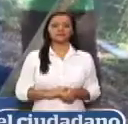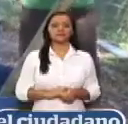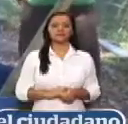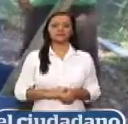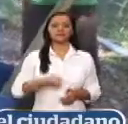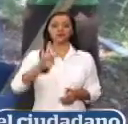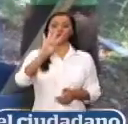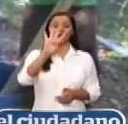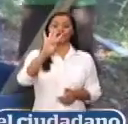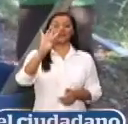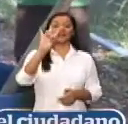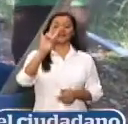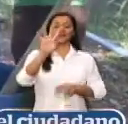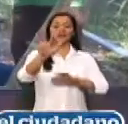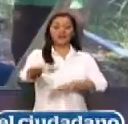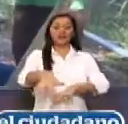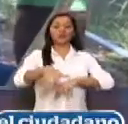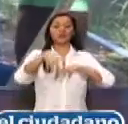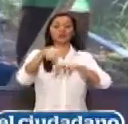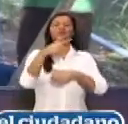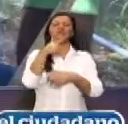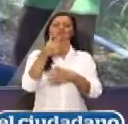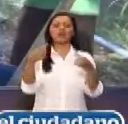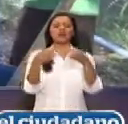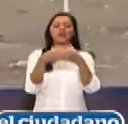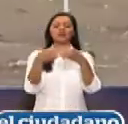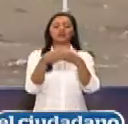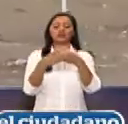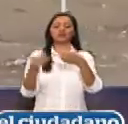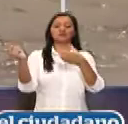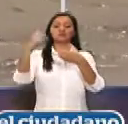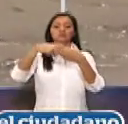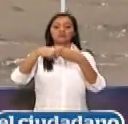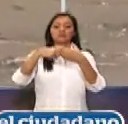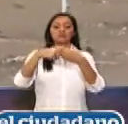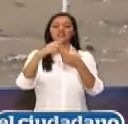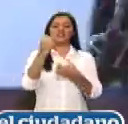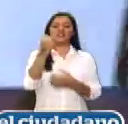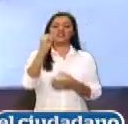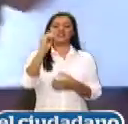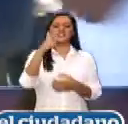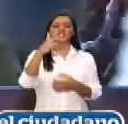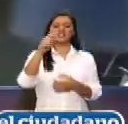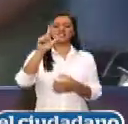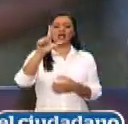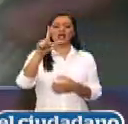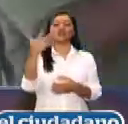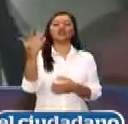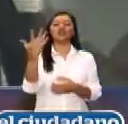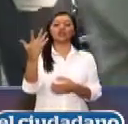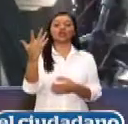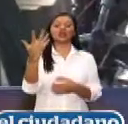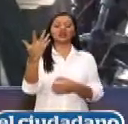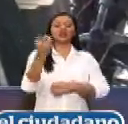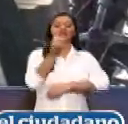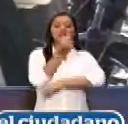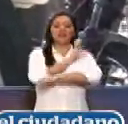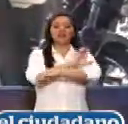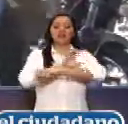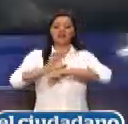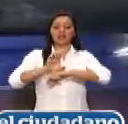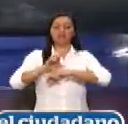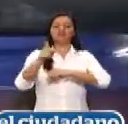47 agricultores de la asociación de productores y citricultores de la comuna sin chalet en la provincia de santa elena elaboran algunos